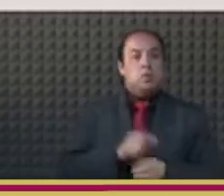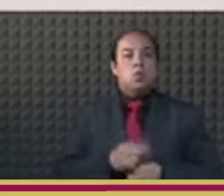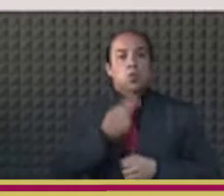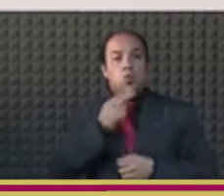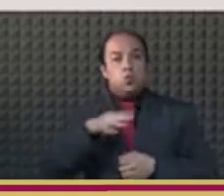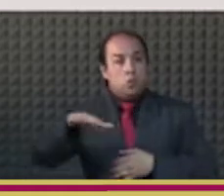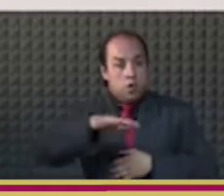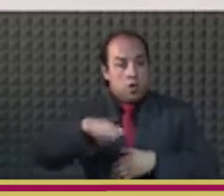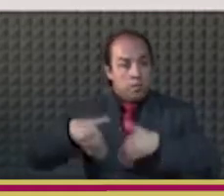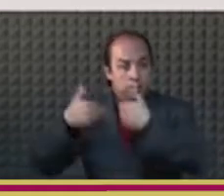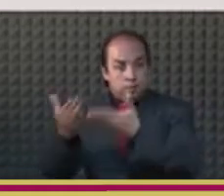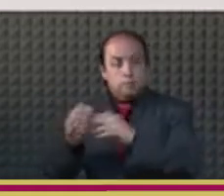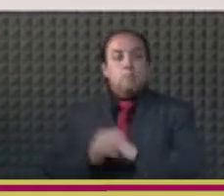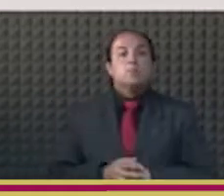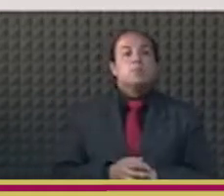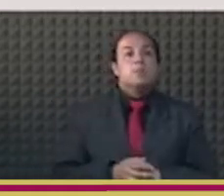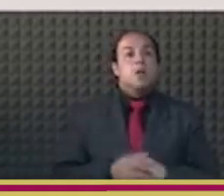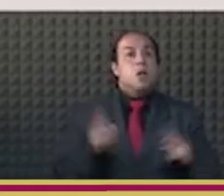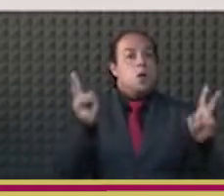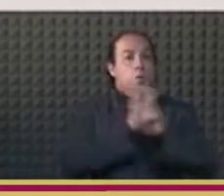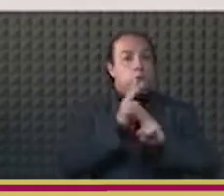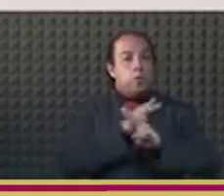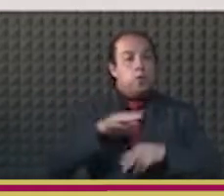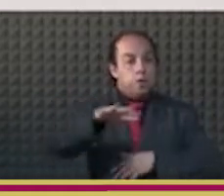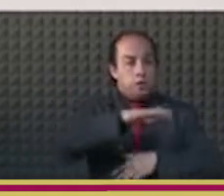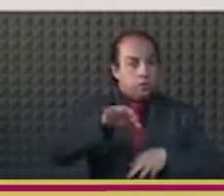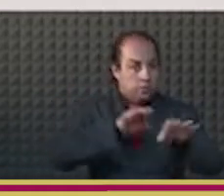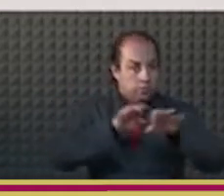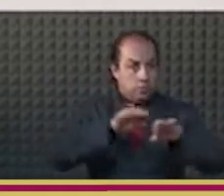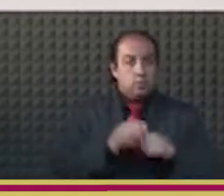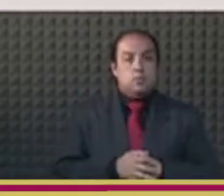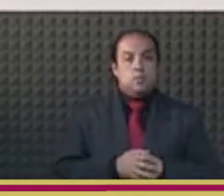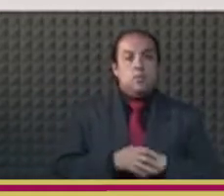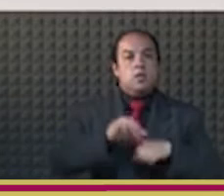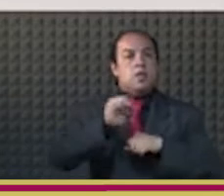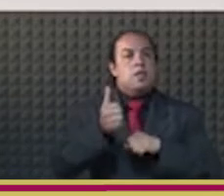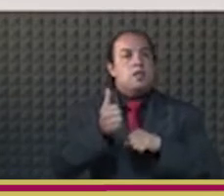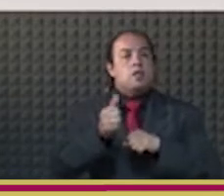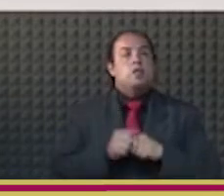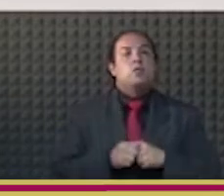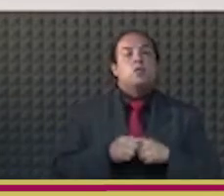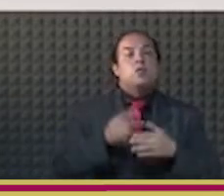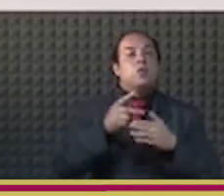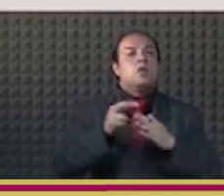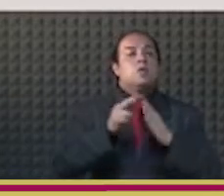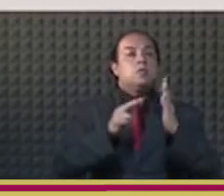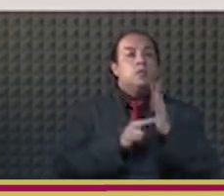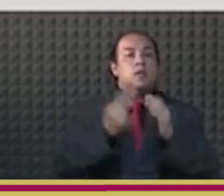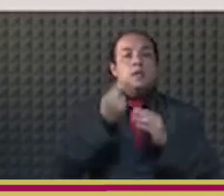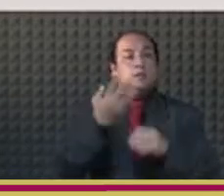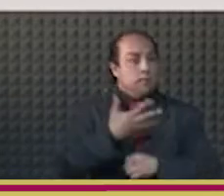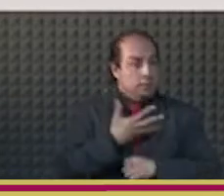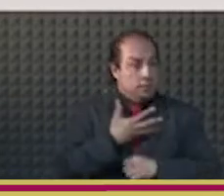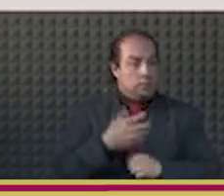espacios abiertos, la ventilación en los centros de trabajo. Es decir, son otras medidas las que se tienen que